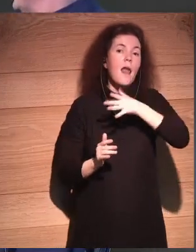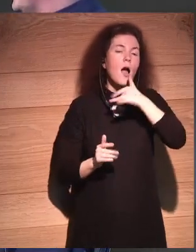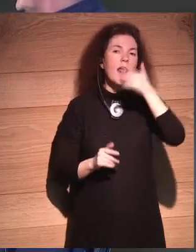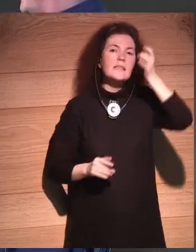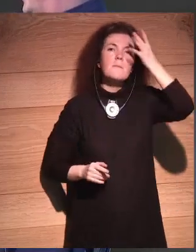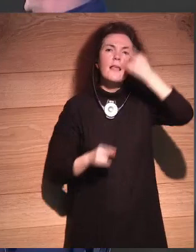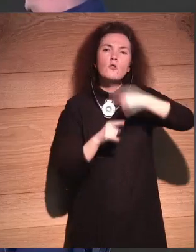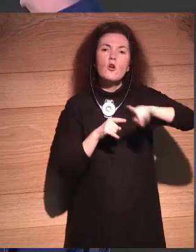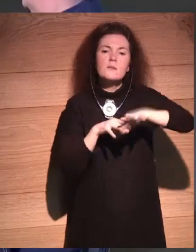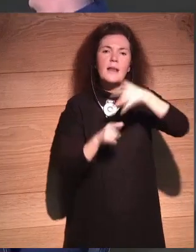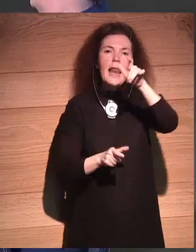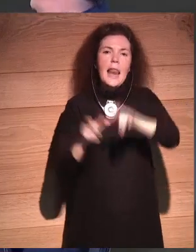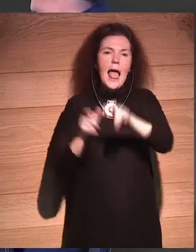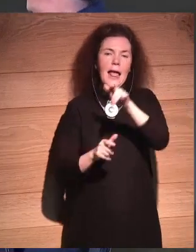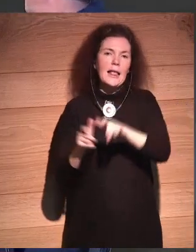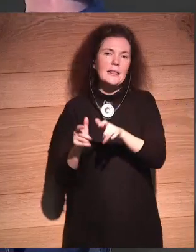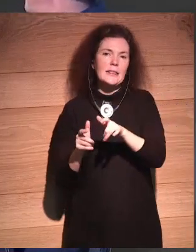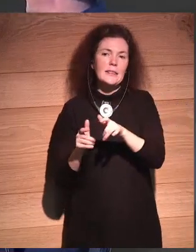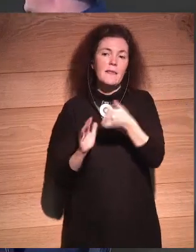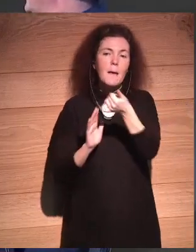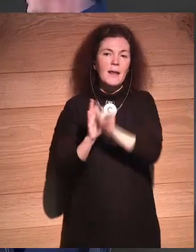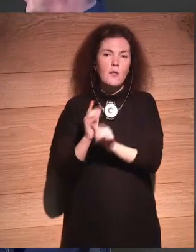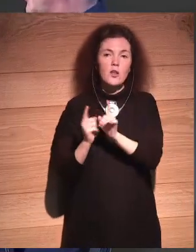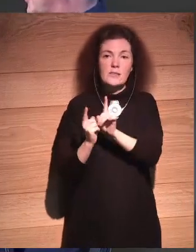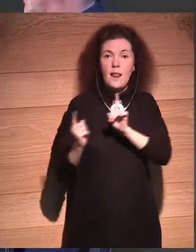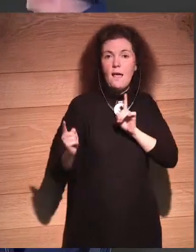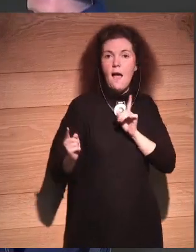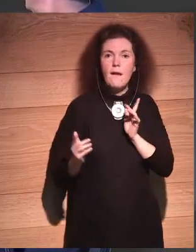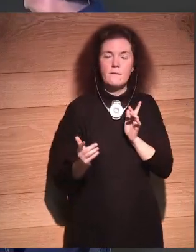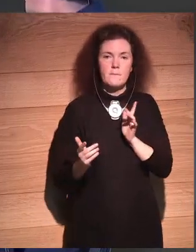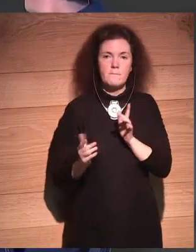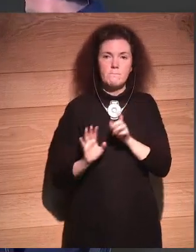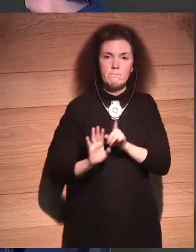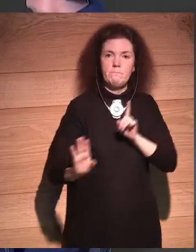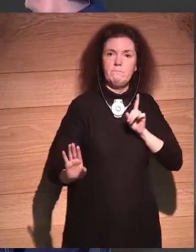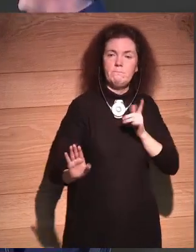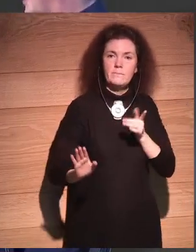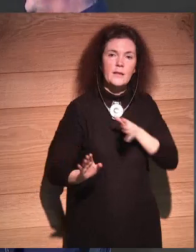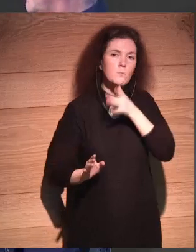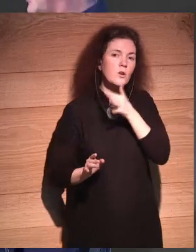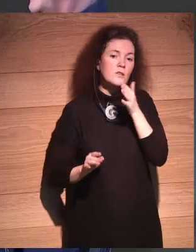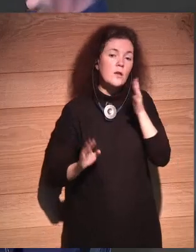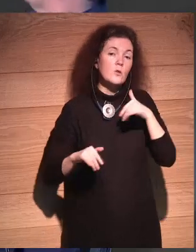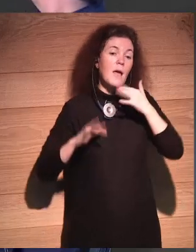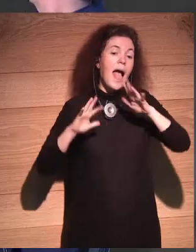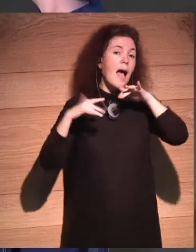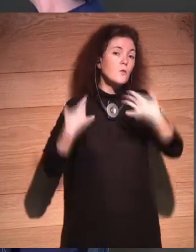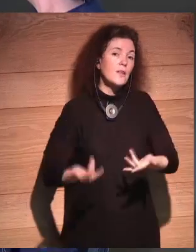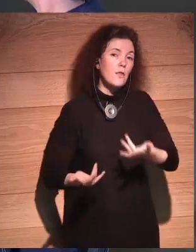inventando cosas para que la gente se aleje de algunas aplicaciones. Por eso en la última actualización